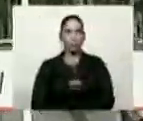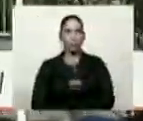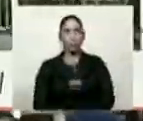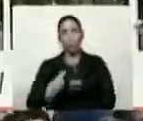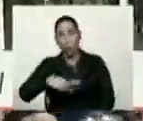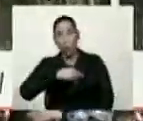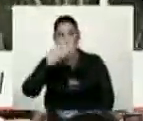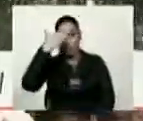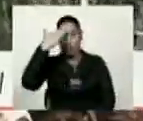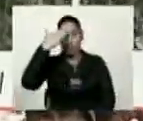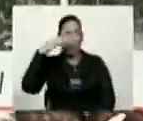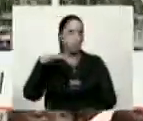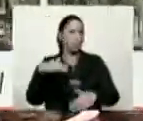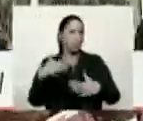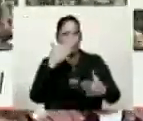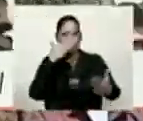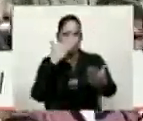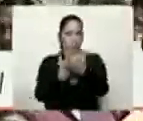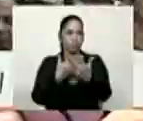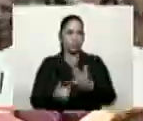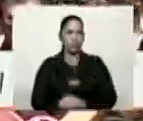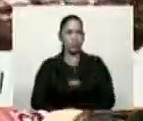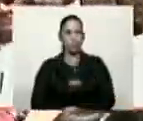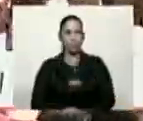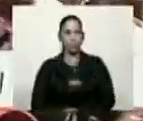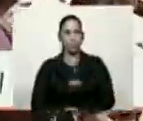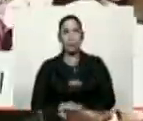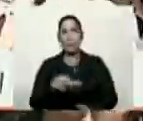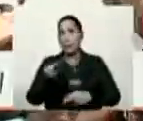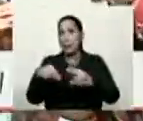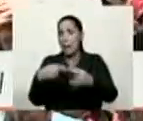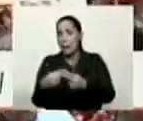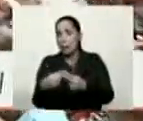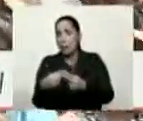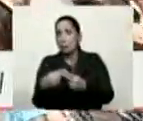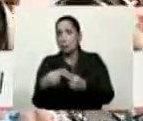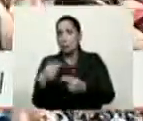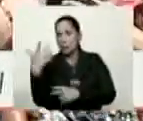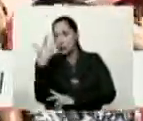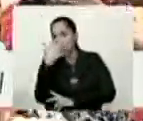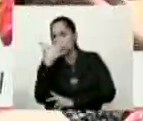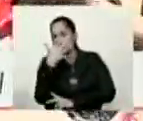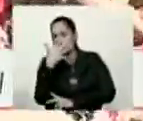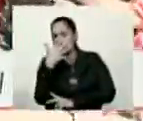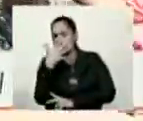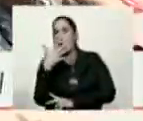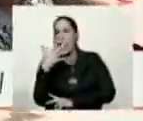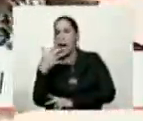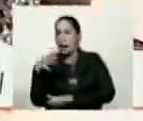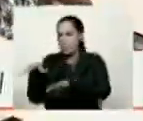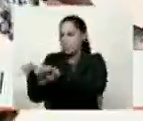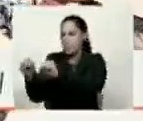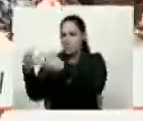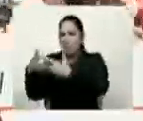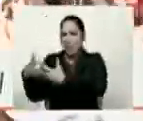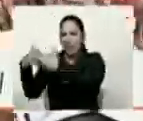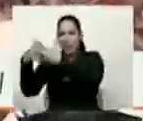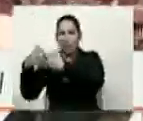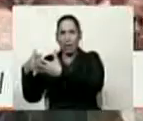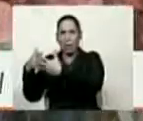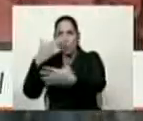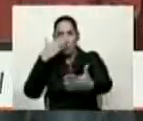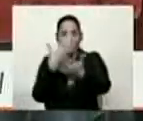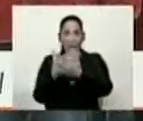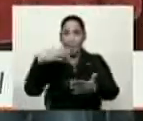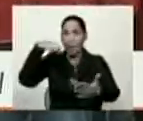Sabemos a qué nos enfrentamos. Ya nadie duda que el imperialismo está al frente de un golpe de Estado,